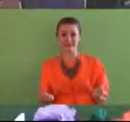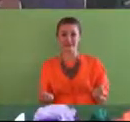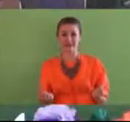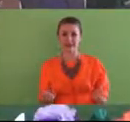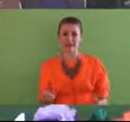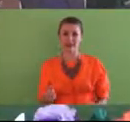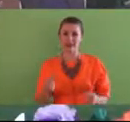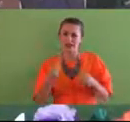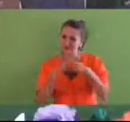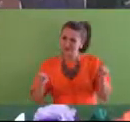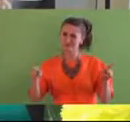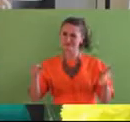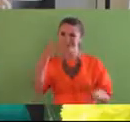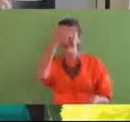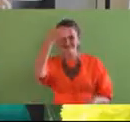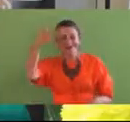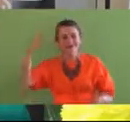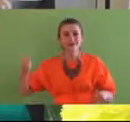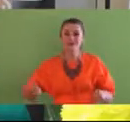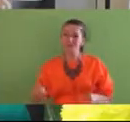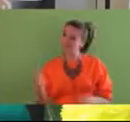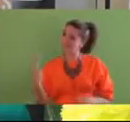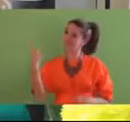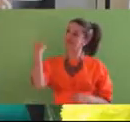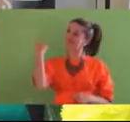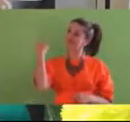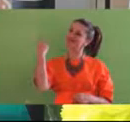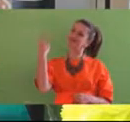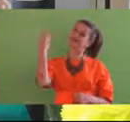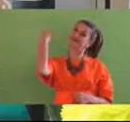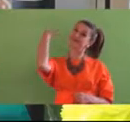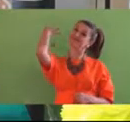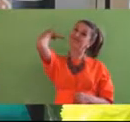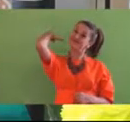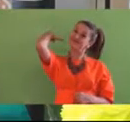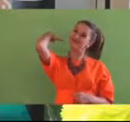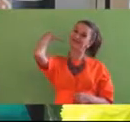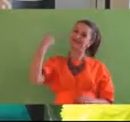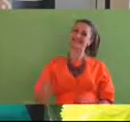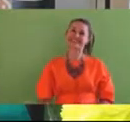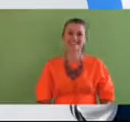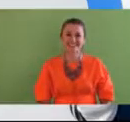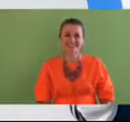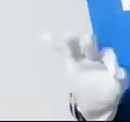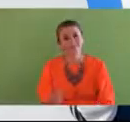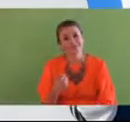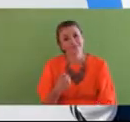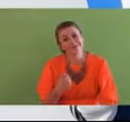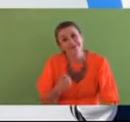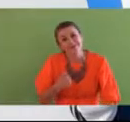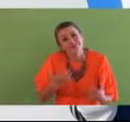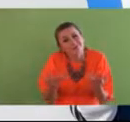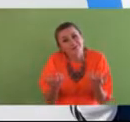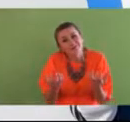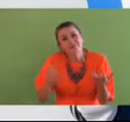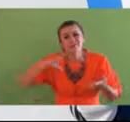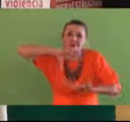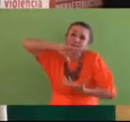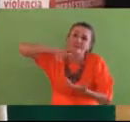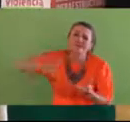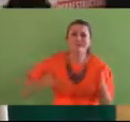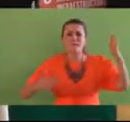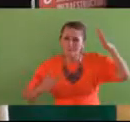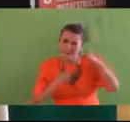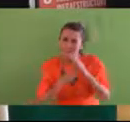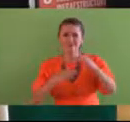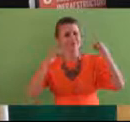cosechar, sin olvidar a los que van detrás. Yo quiero un mundo de